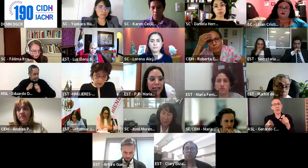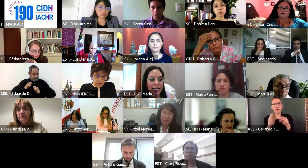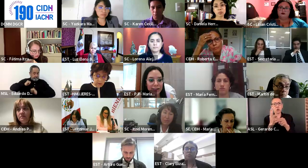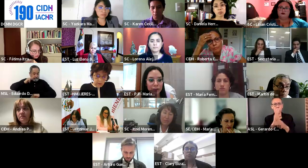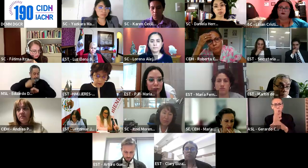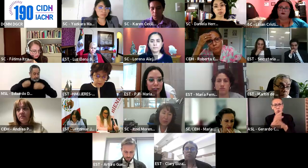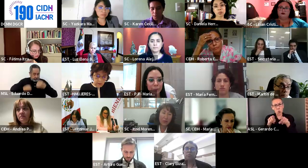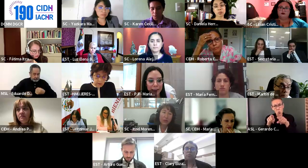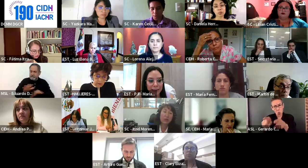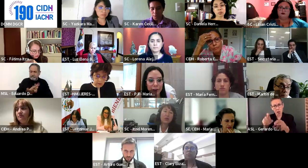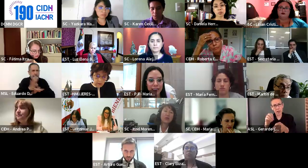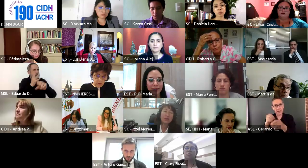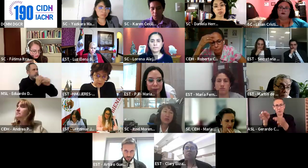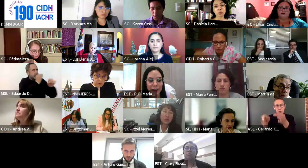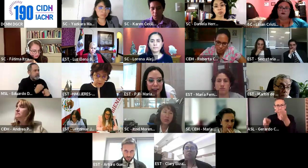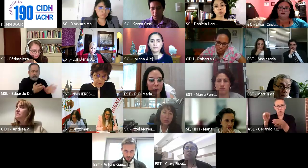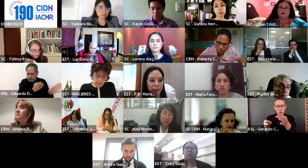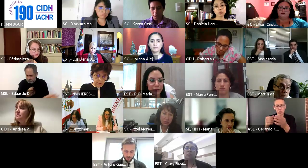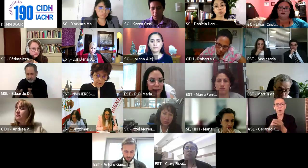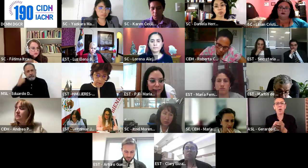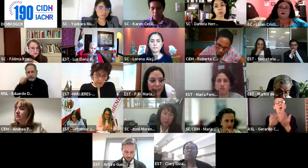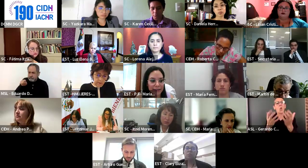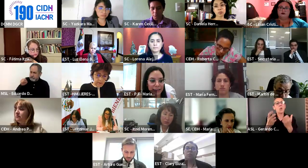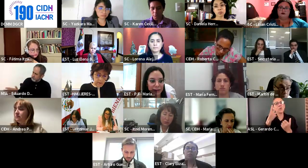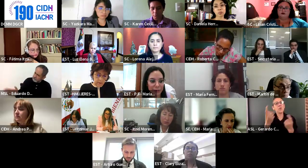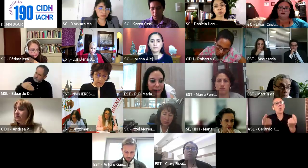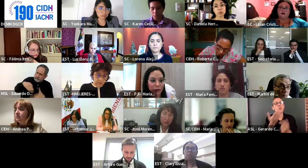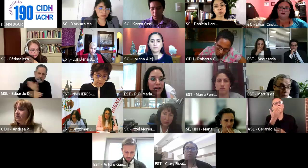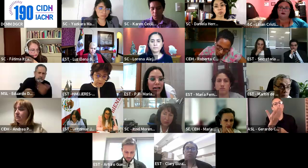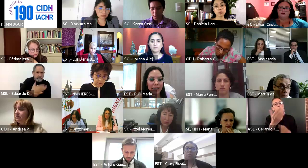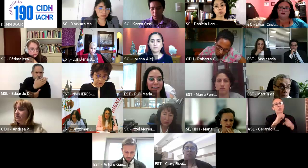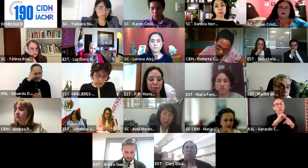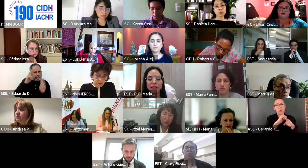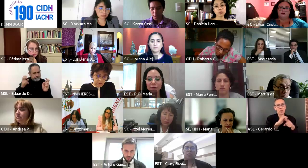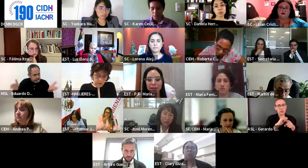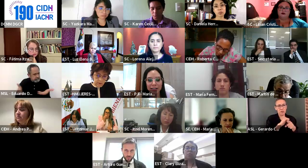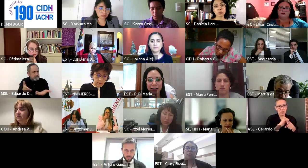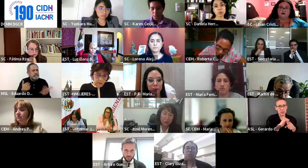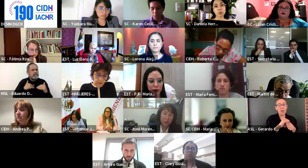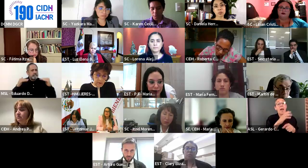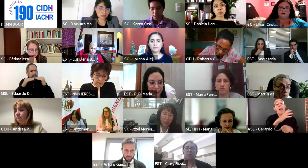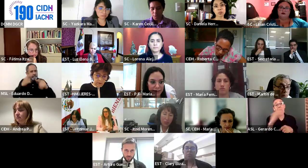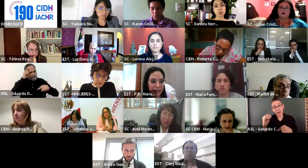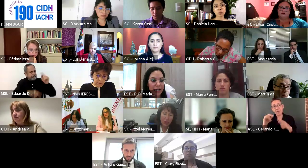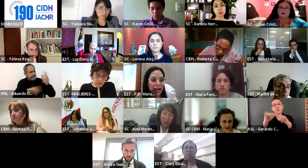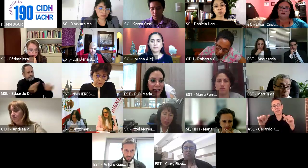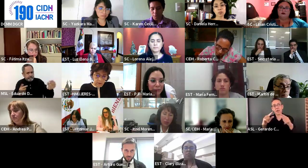jurisdiccionales. Esto con el objetivo de identificar las buenas prácticas al respecto, así como las barreras procesales. Además,